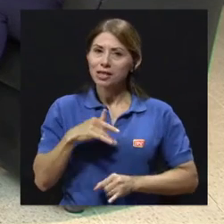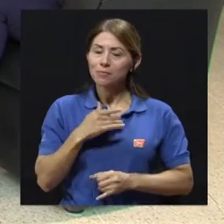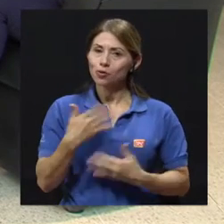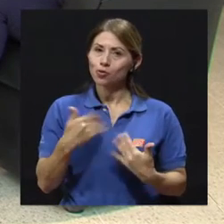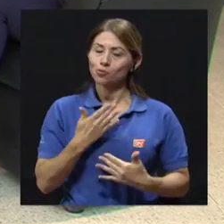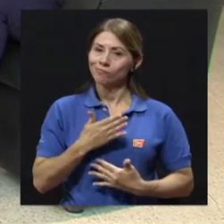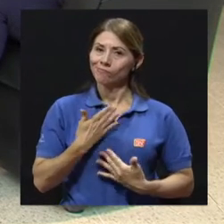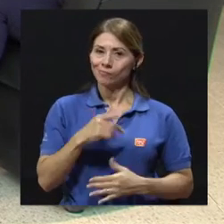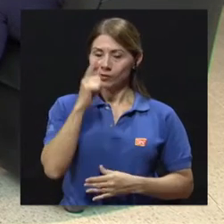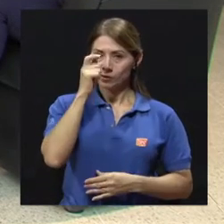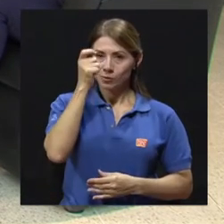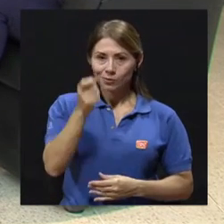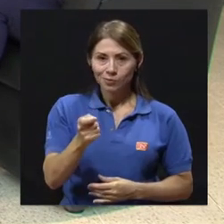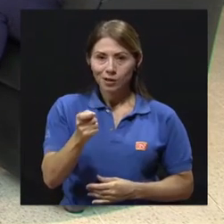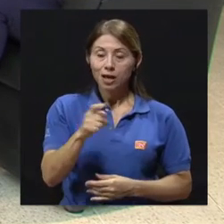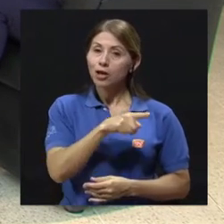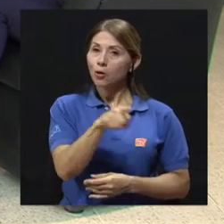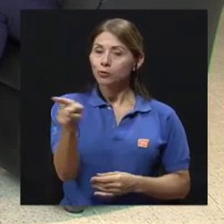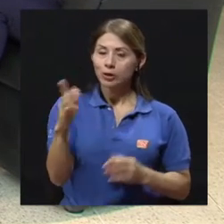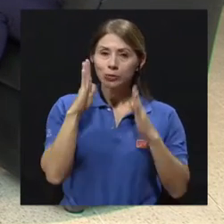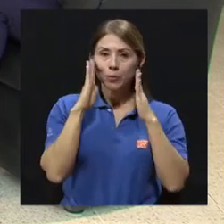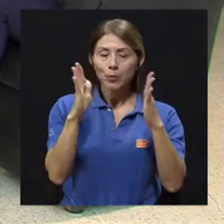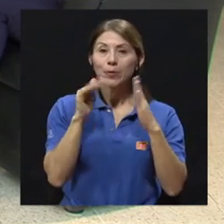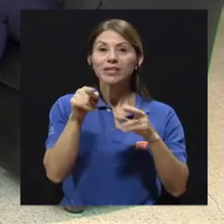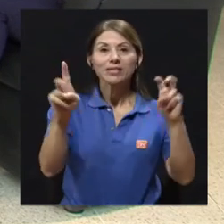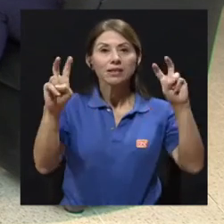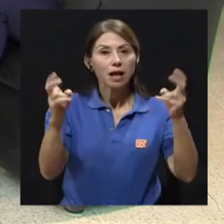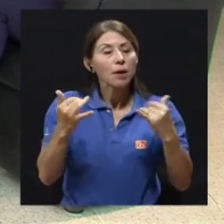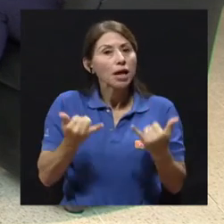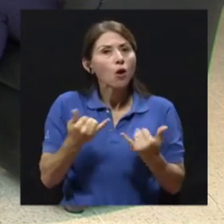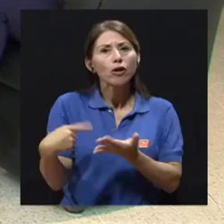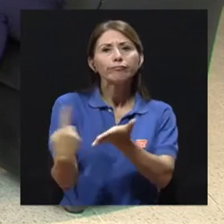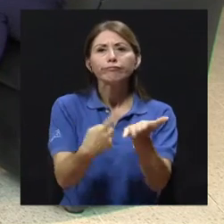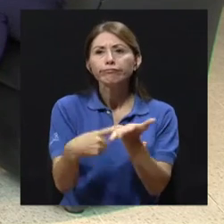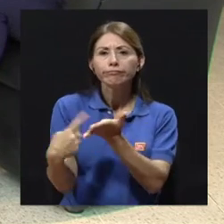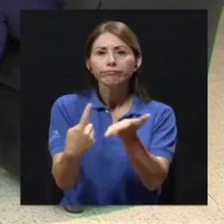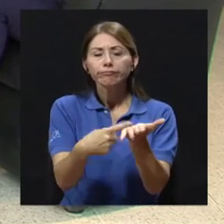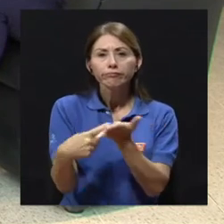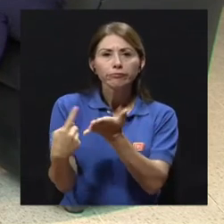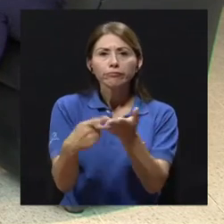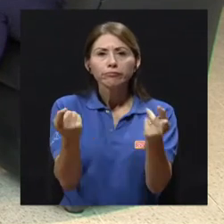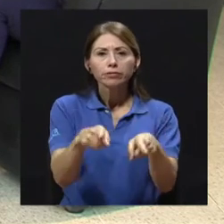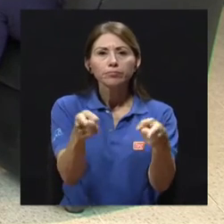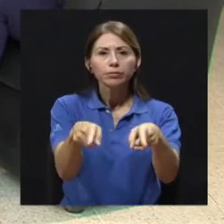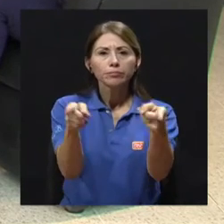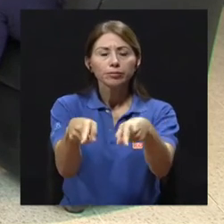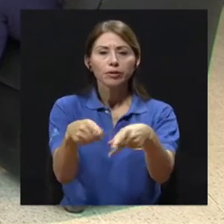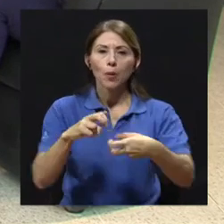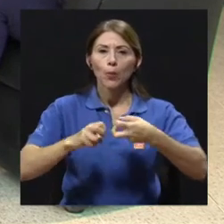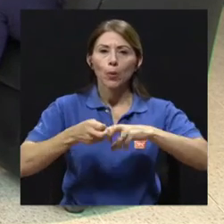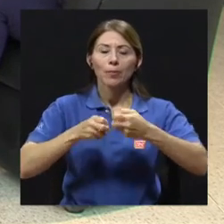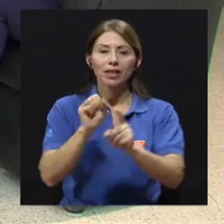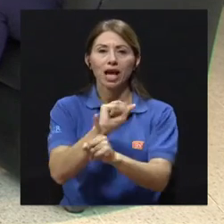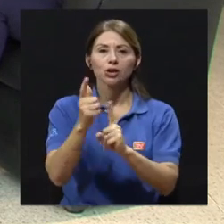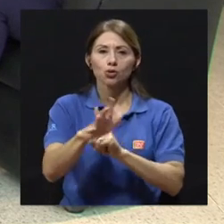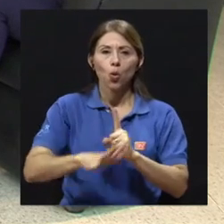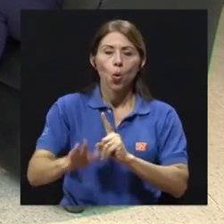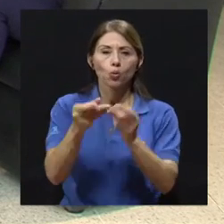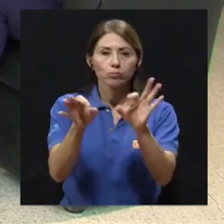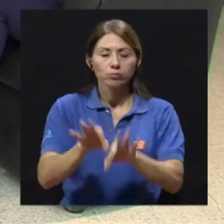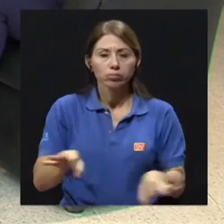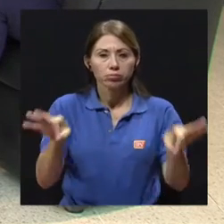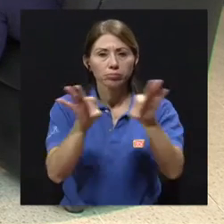en temas que están pues tan en moda, ¿verdad? Y que sí genera una problemática social